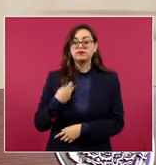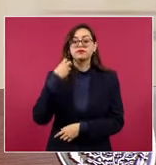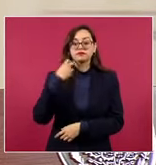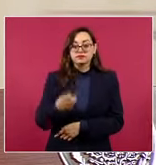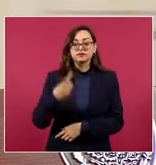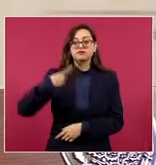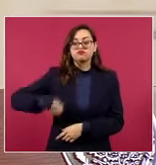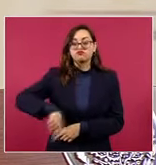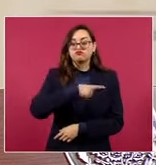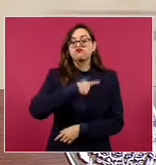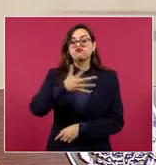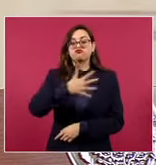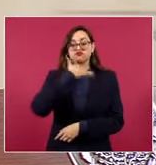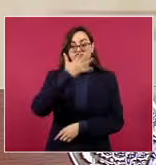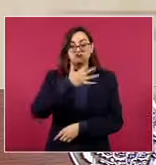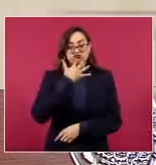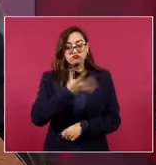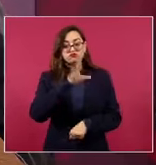la corrupción.